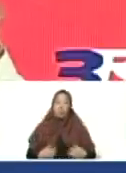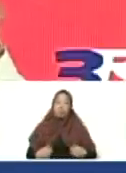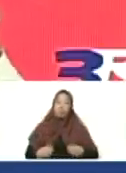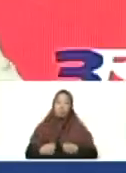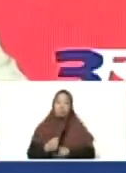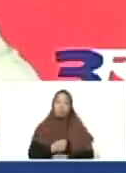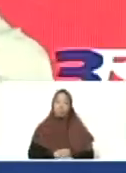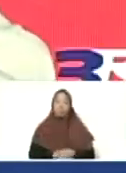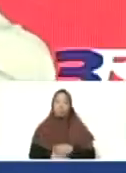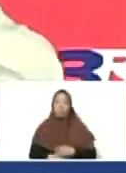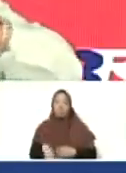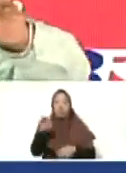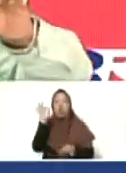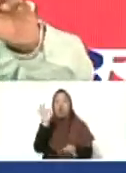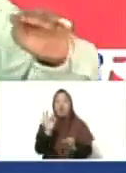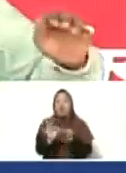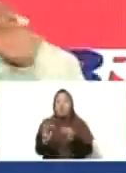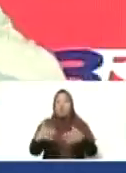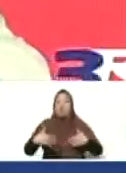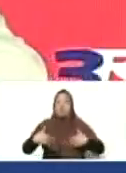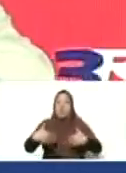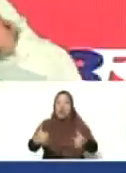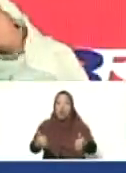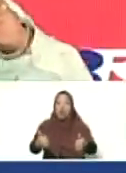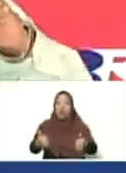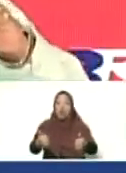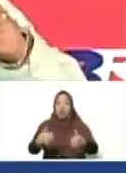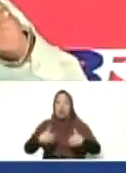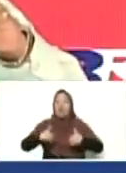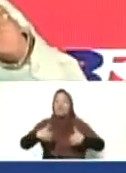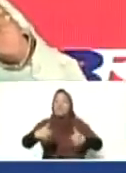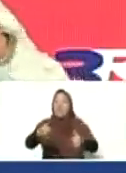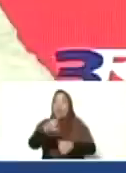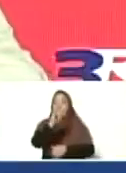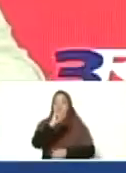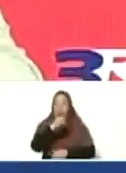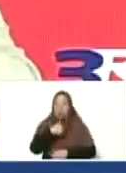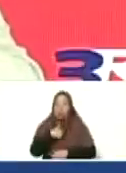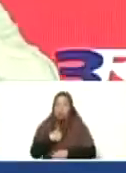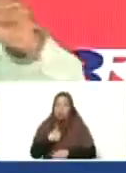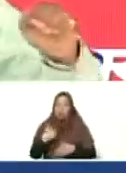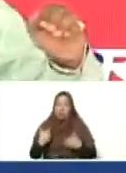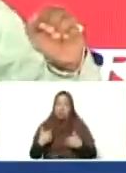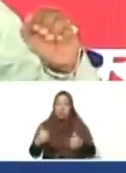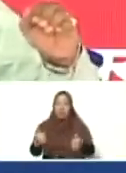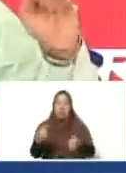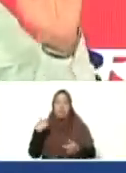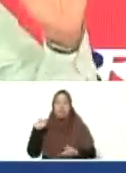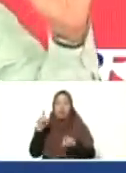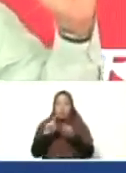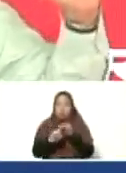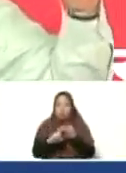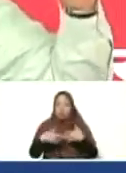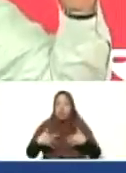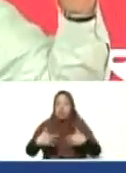afortunadamente llegué sano estoy sano está sana